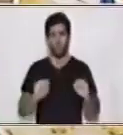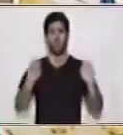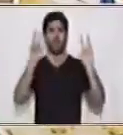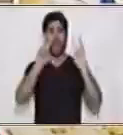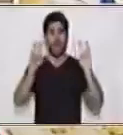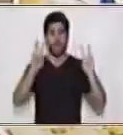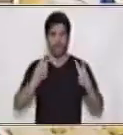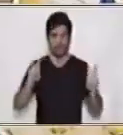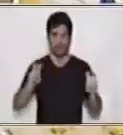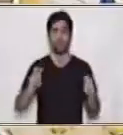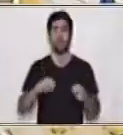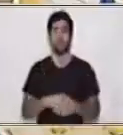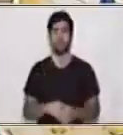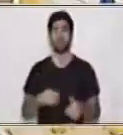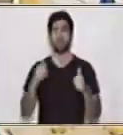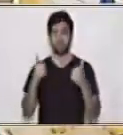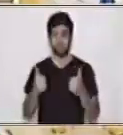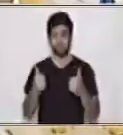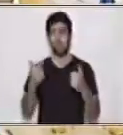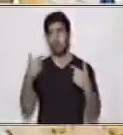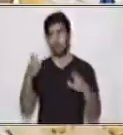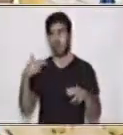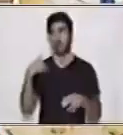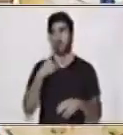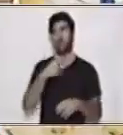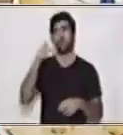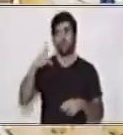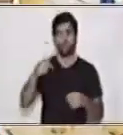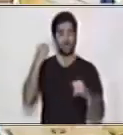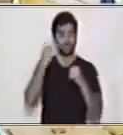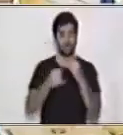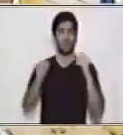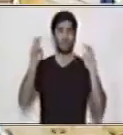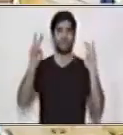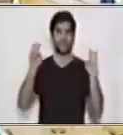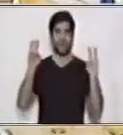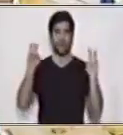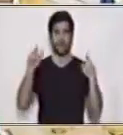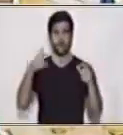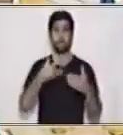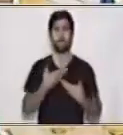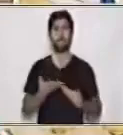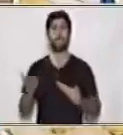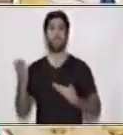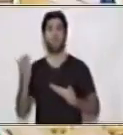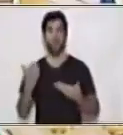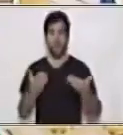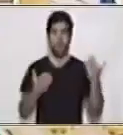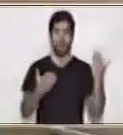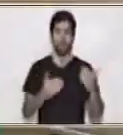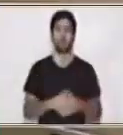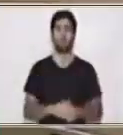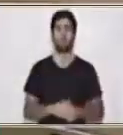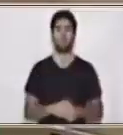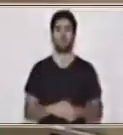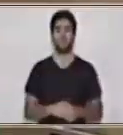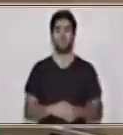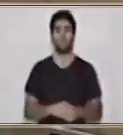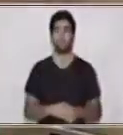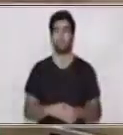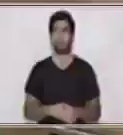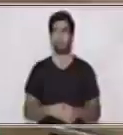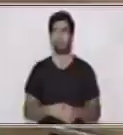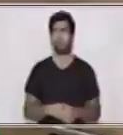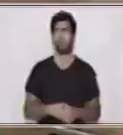Para recapitular entonces y cerrar el tema del texto poético, hemos visto que es un texto poético que